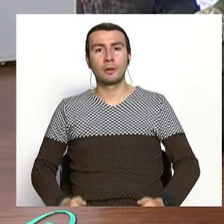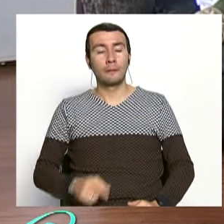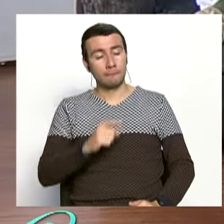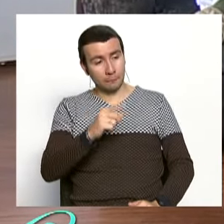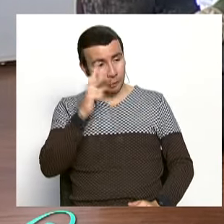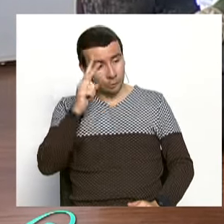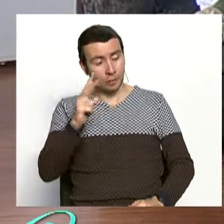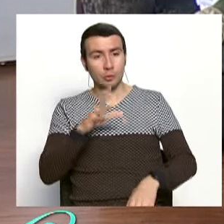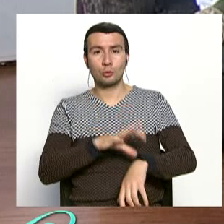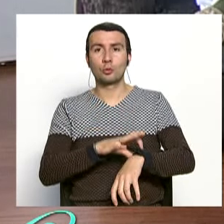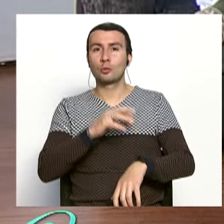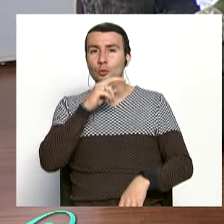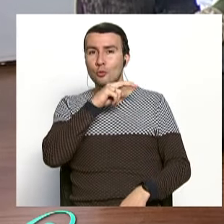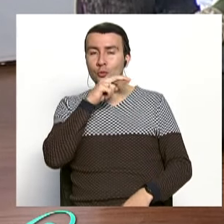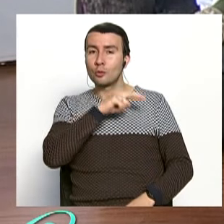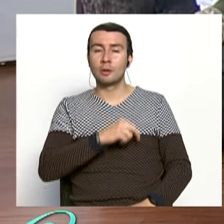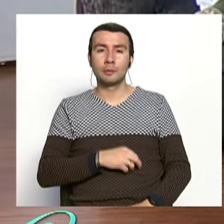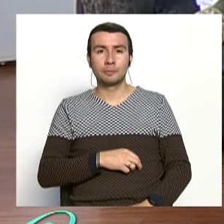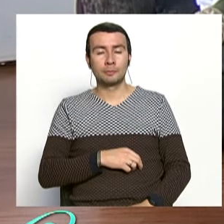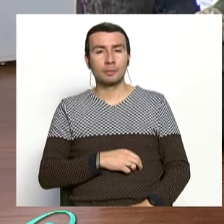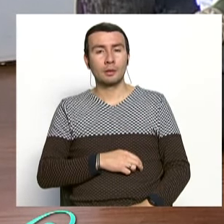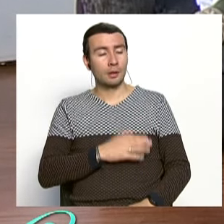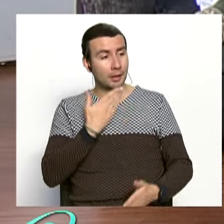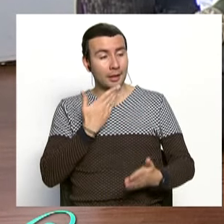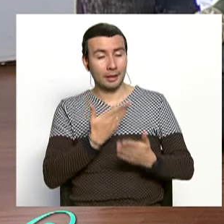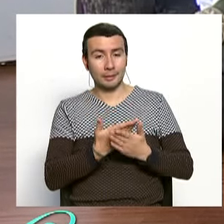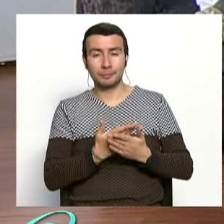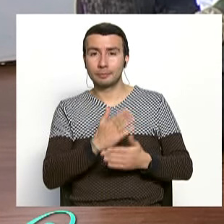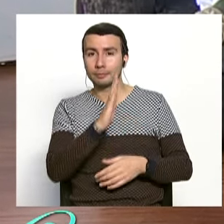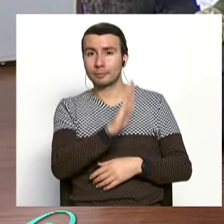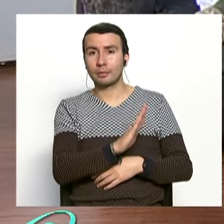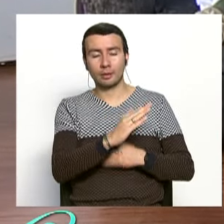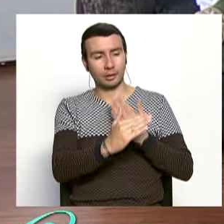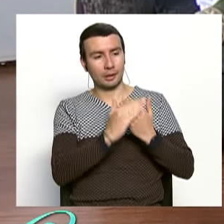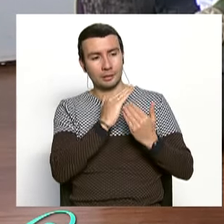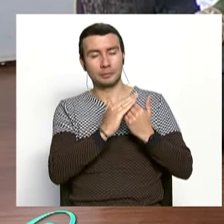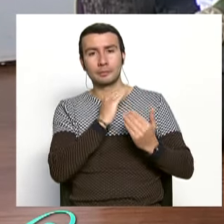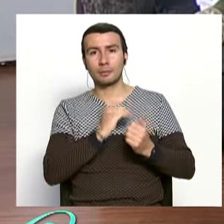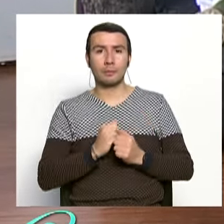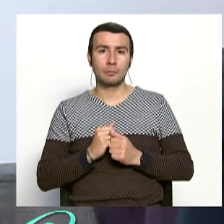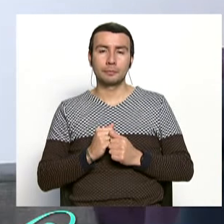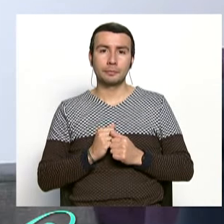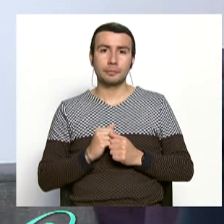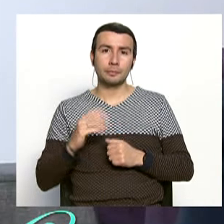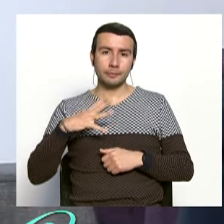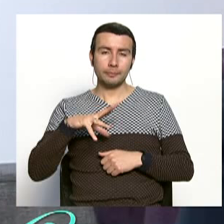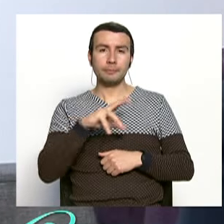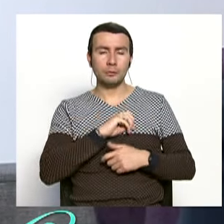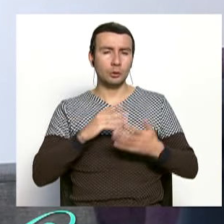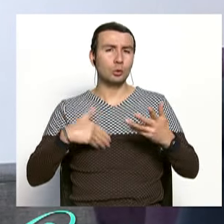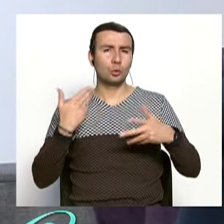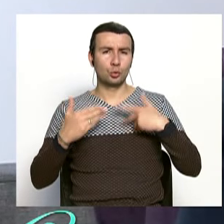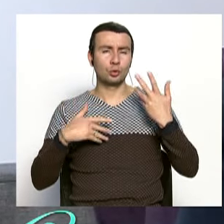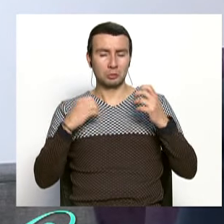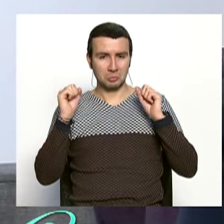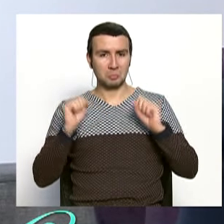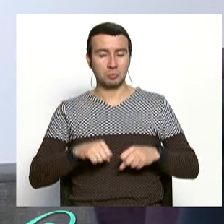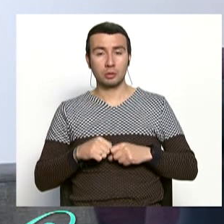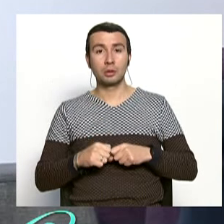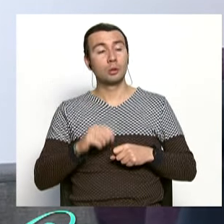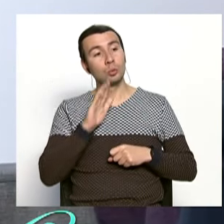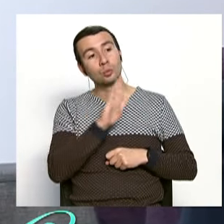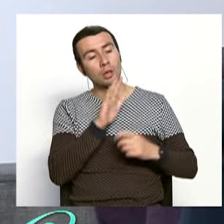Rojas a su audiencia muy buenas noches Mil gracias por su invitación estamos muy complacidos de poder estar con